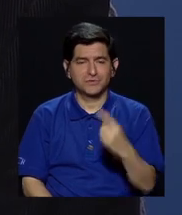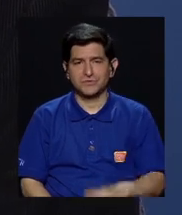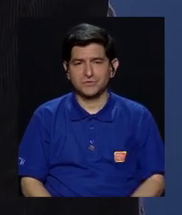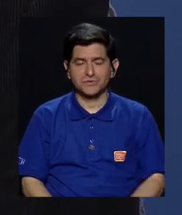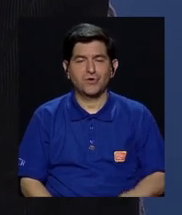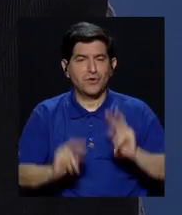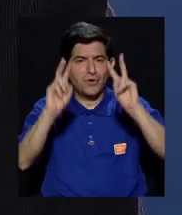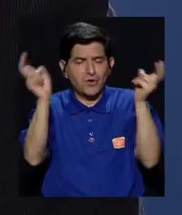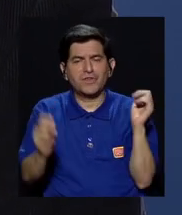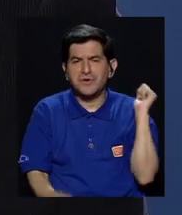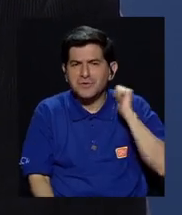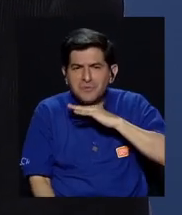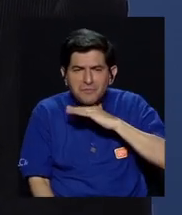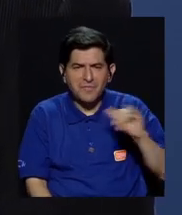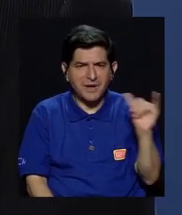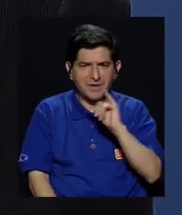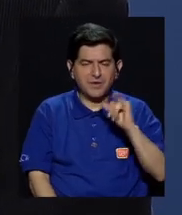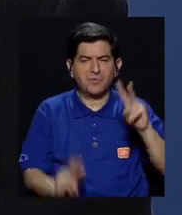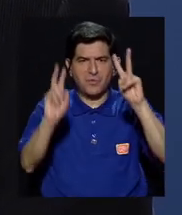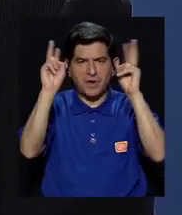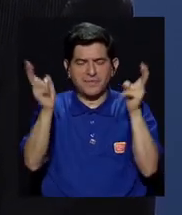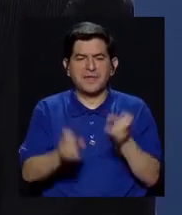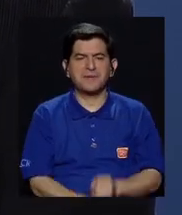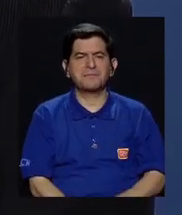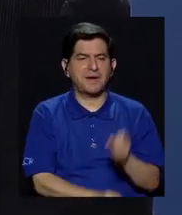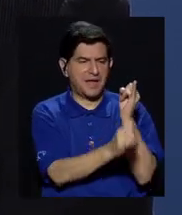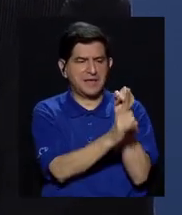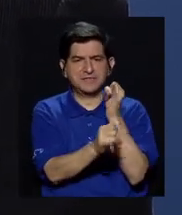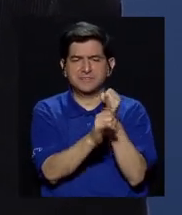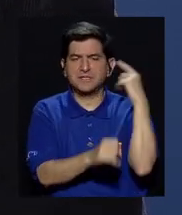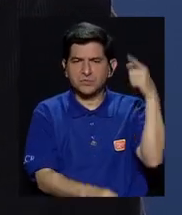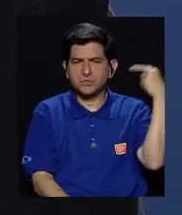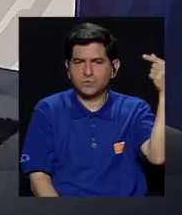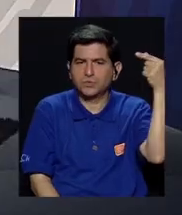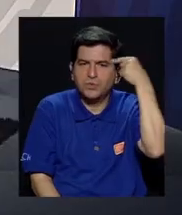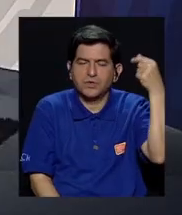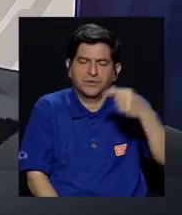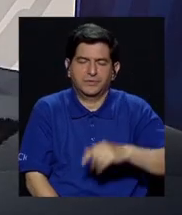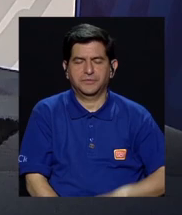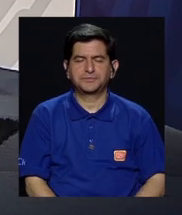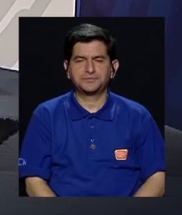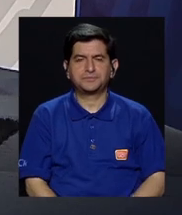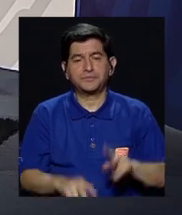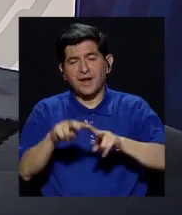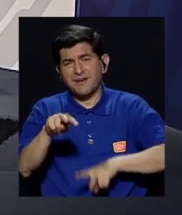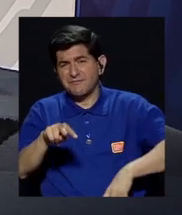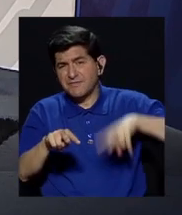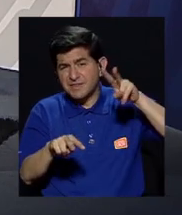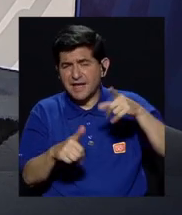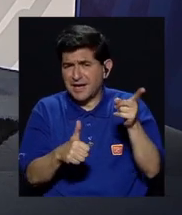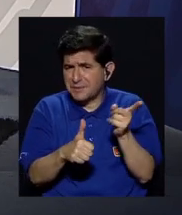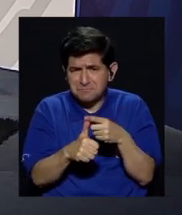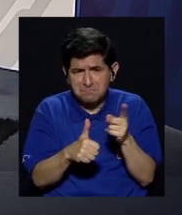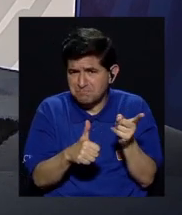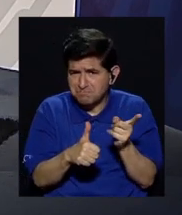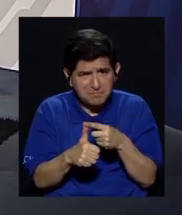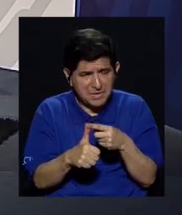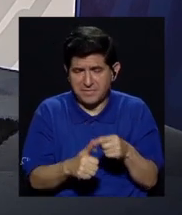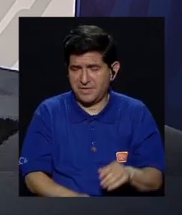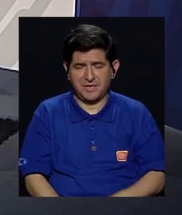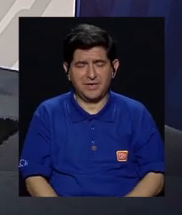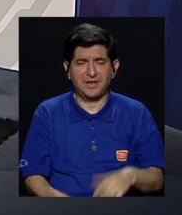fue el tema de corrupción sino también fue el tema de la institucionalidad de nuestro estado la ventaja no es que era el primero